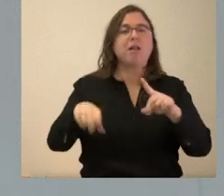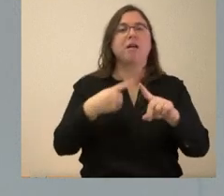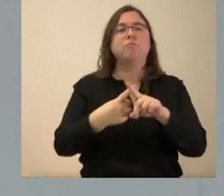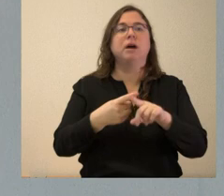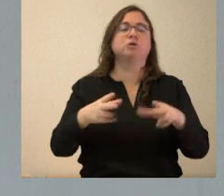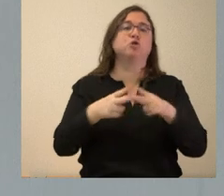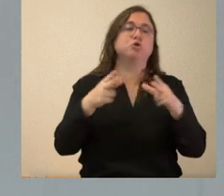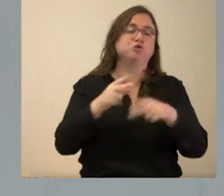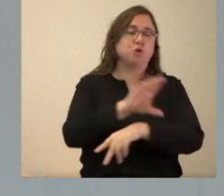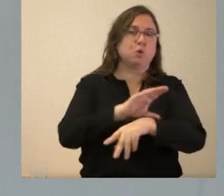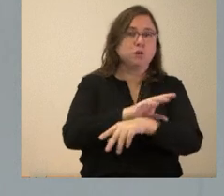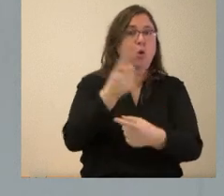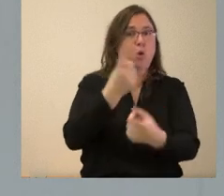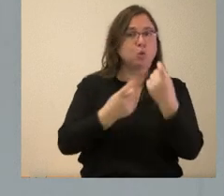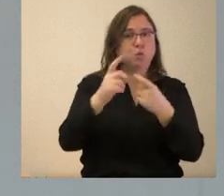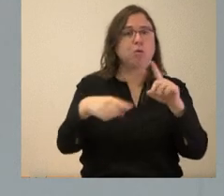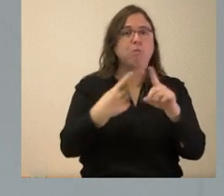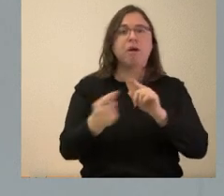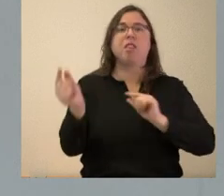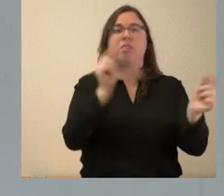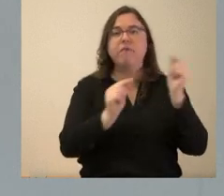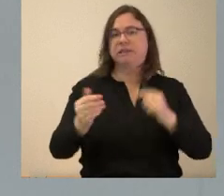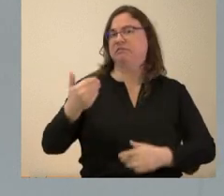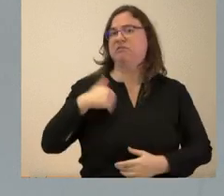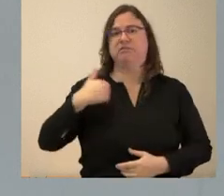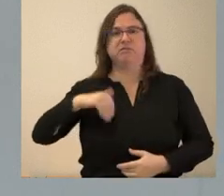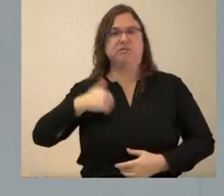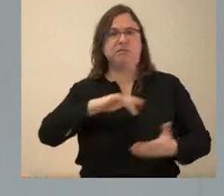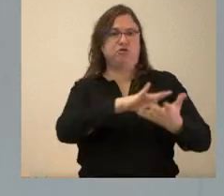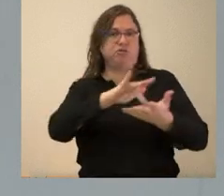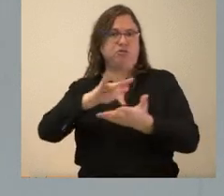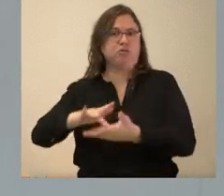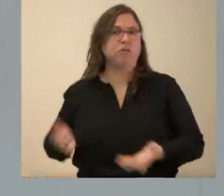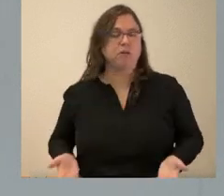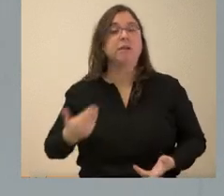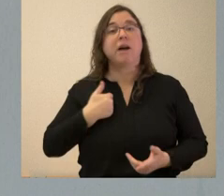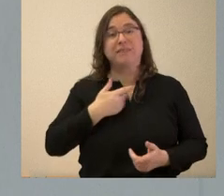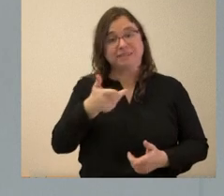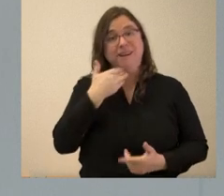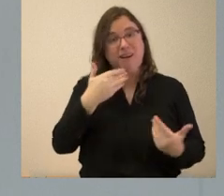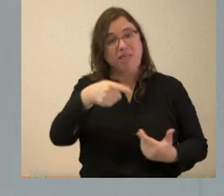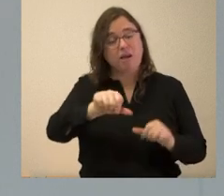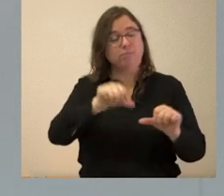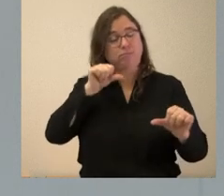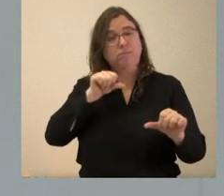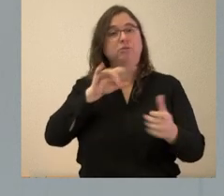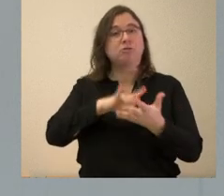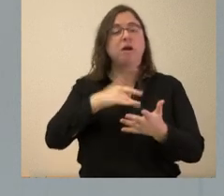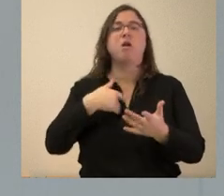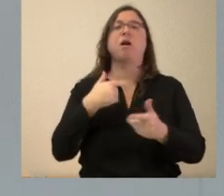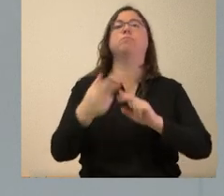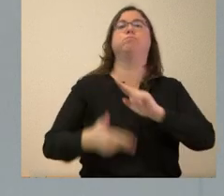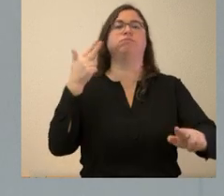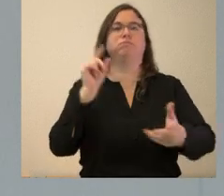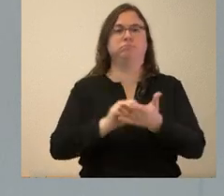consultivo y con el debate parlamentario en el ámbito de las Cortes de Castilla y león que sin lugar a dudas No permitirá agilizar la actividad en esta materia